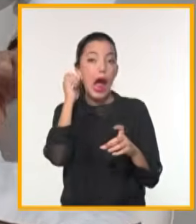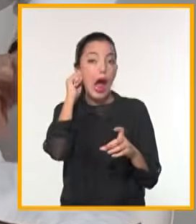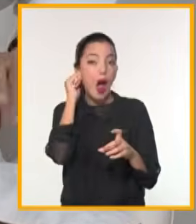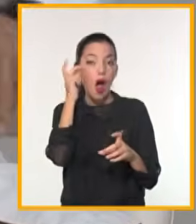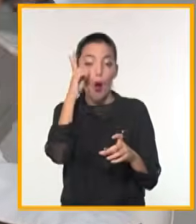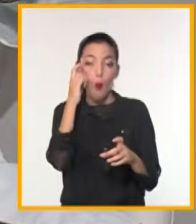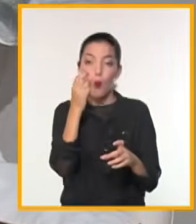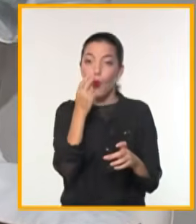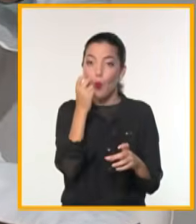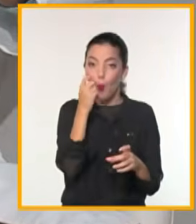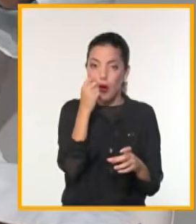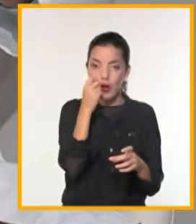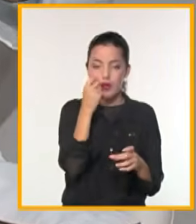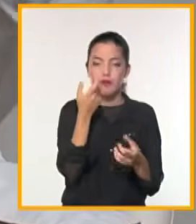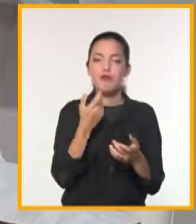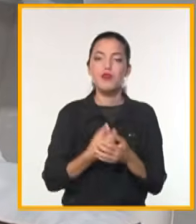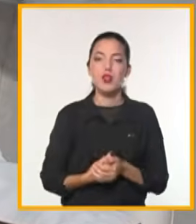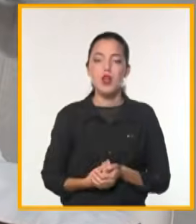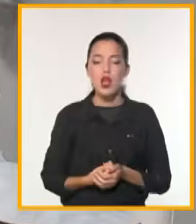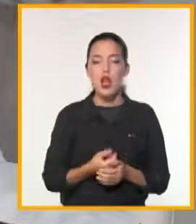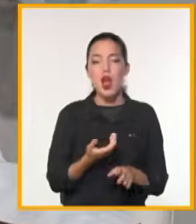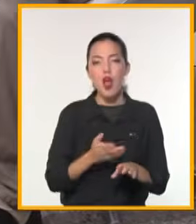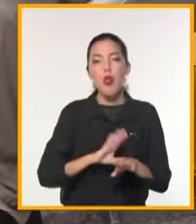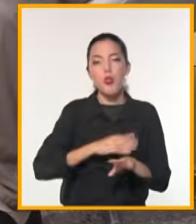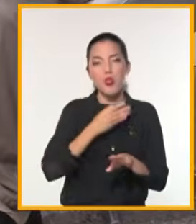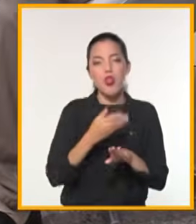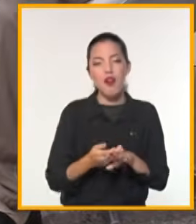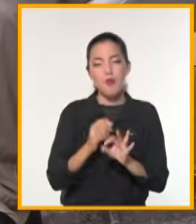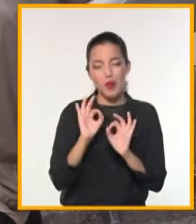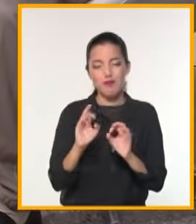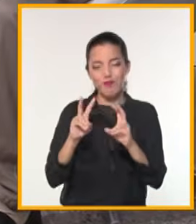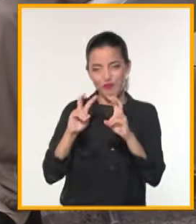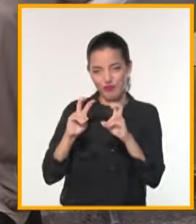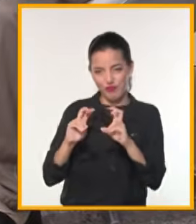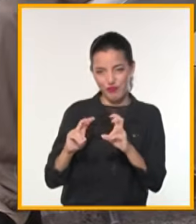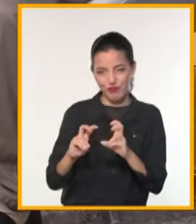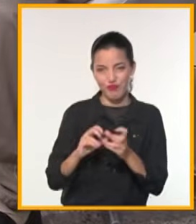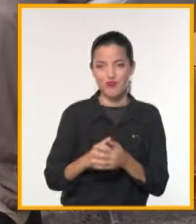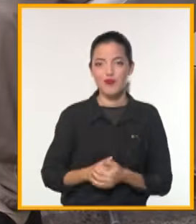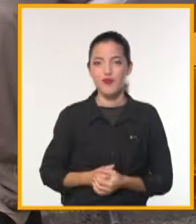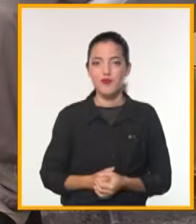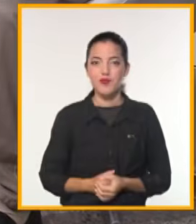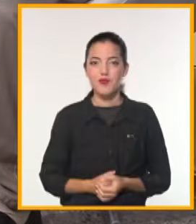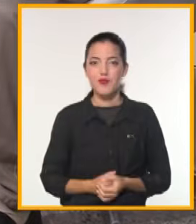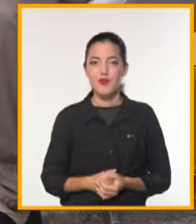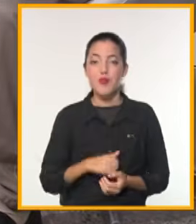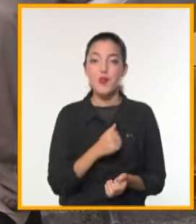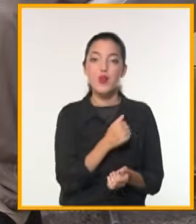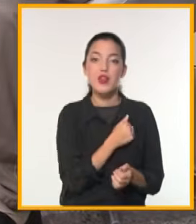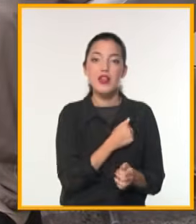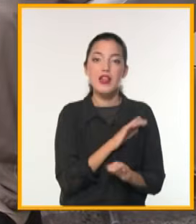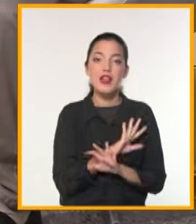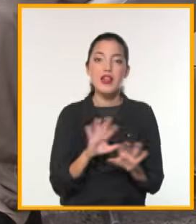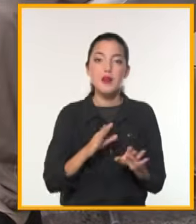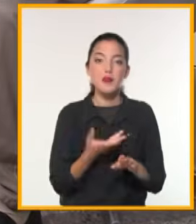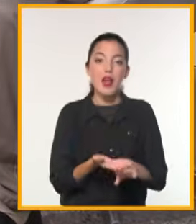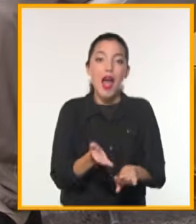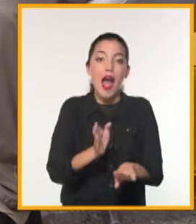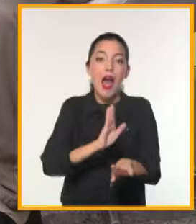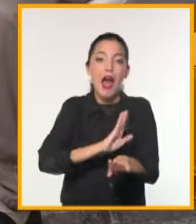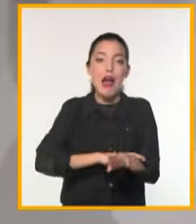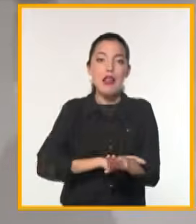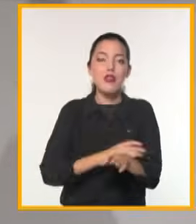ayudan vamos a encontrarla. Estaban Es mis que padres, mis abuelos. Sí, sí. Pero yo quería, ¿no? Sobre todo porque estaba al principio, vimos la